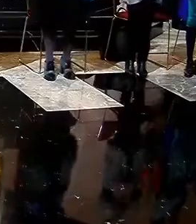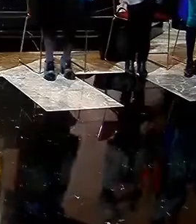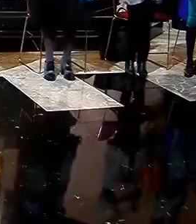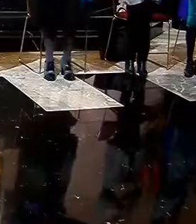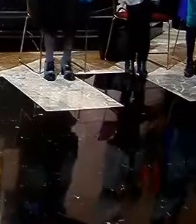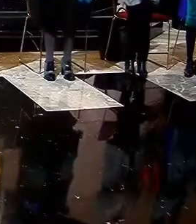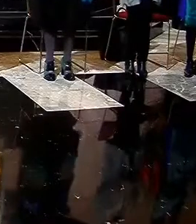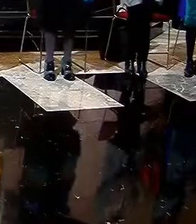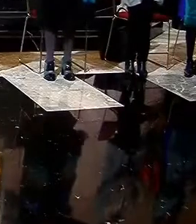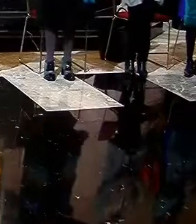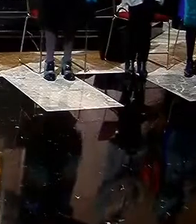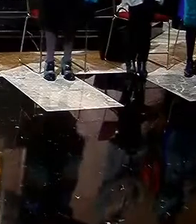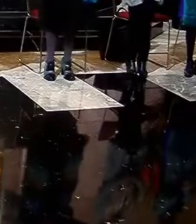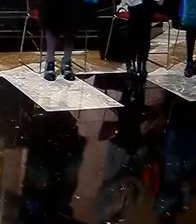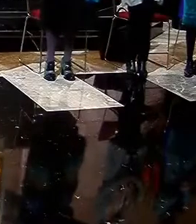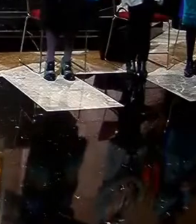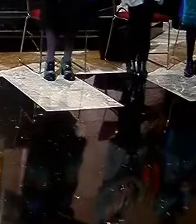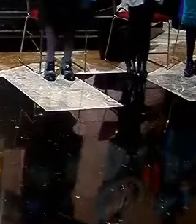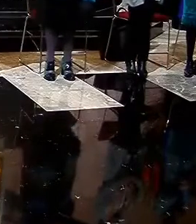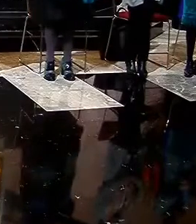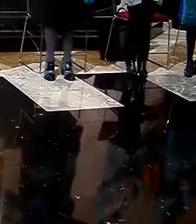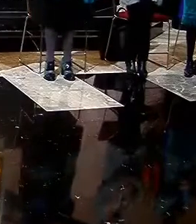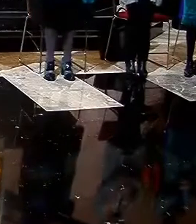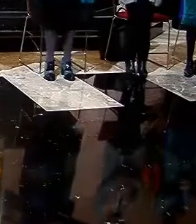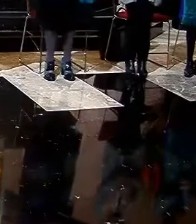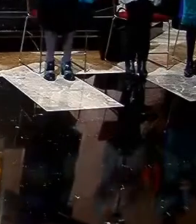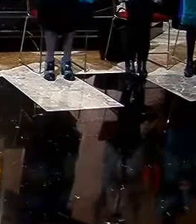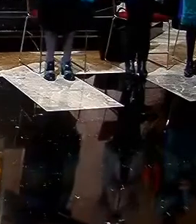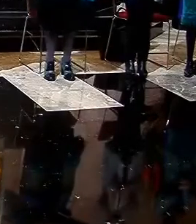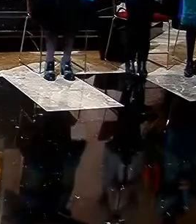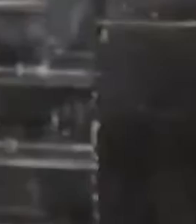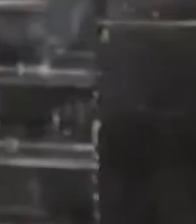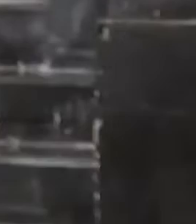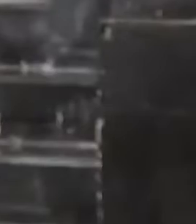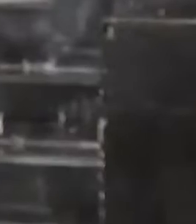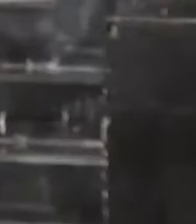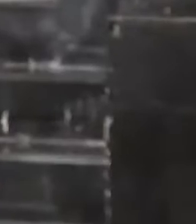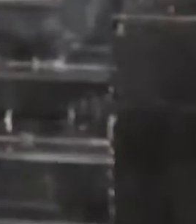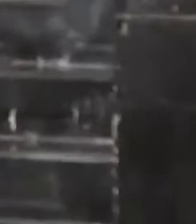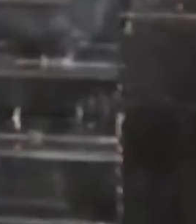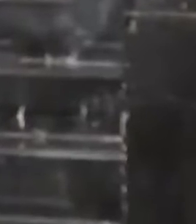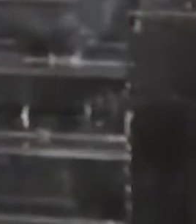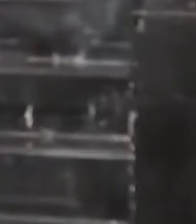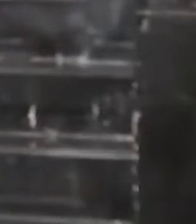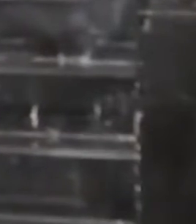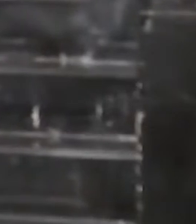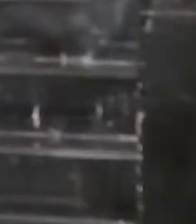La secretaria de Cultura, licenciada Alejandra Frausto Guerrero.